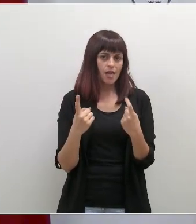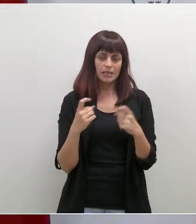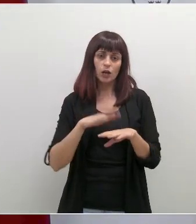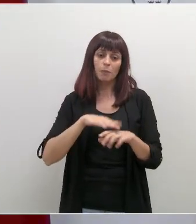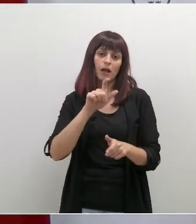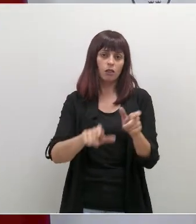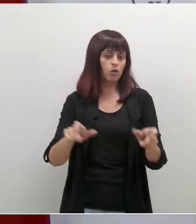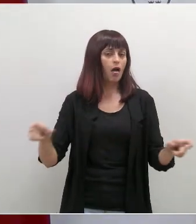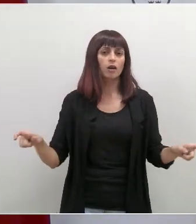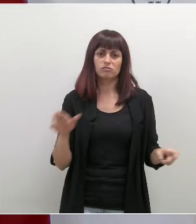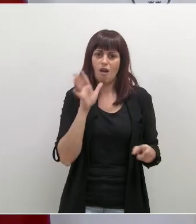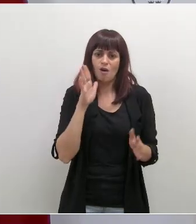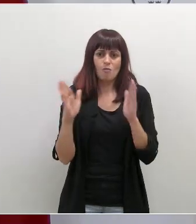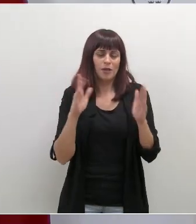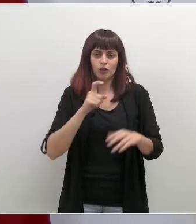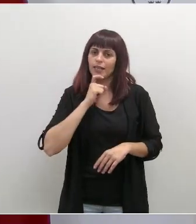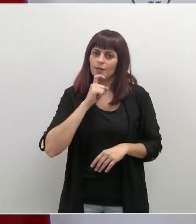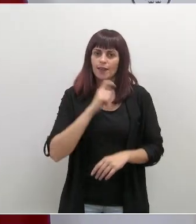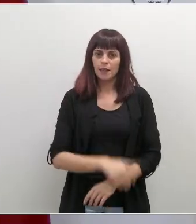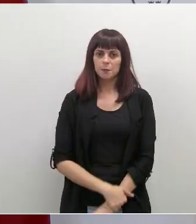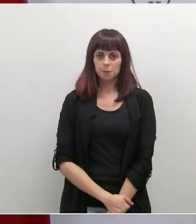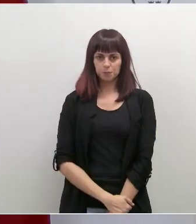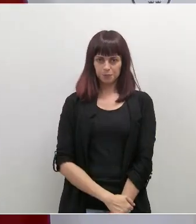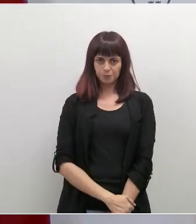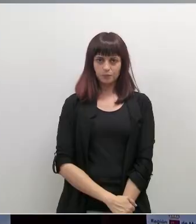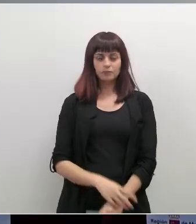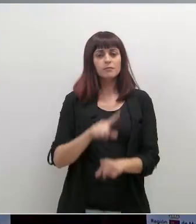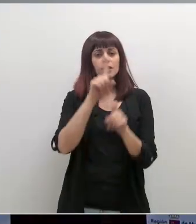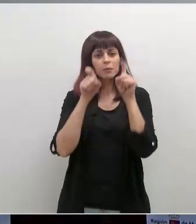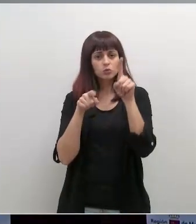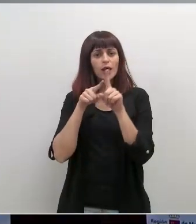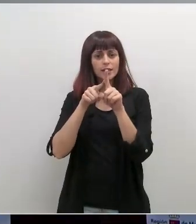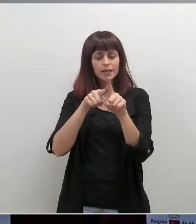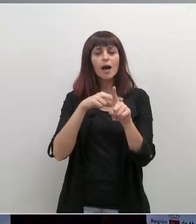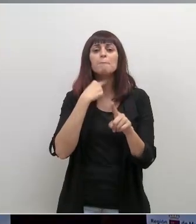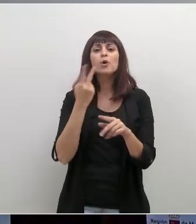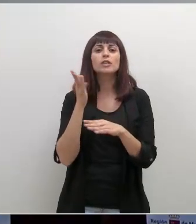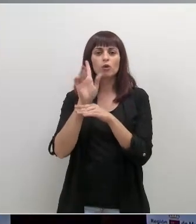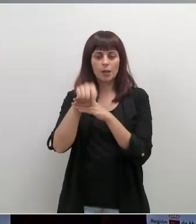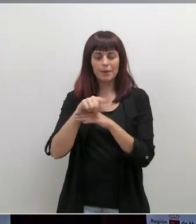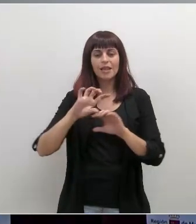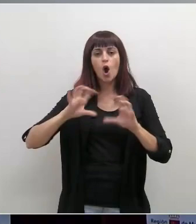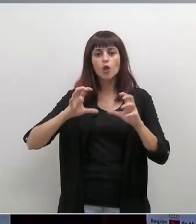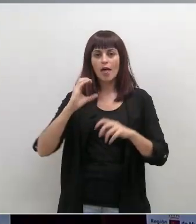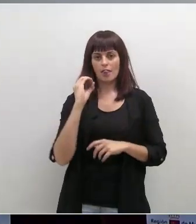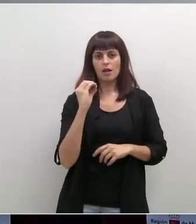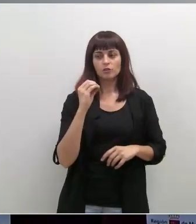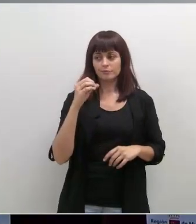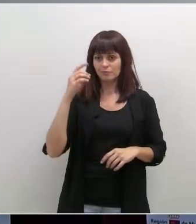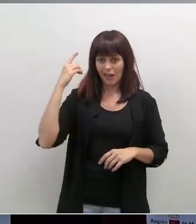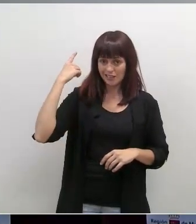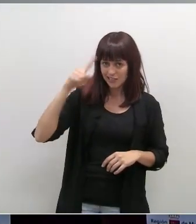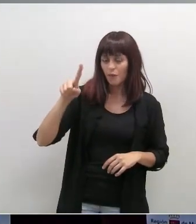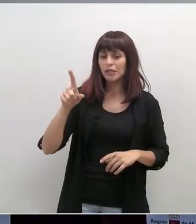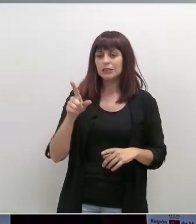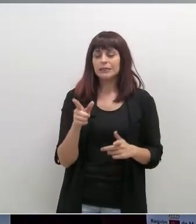nuestros ciudadanos en el momento tan difícil que estamos viviendo. Pregunta también para la portavoz de Onda Cero. Sabe que aunque se oponga, el